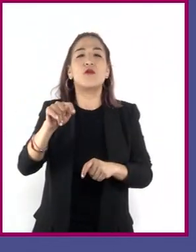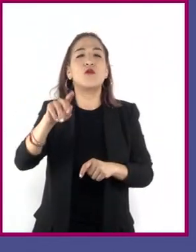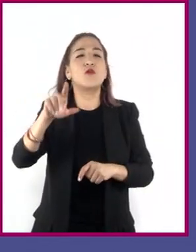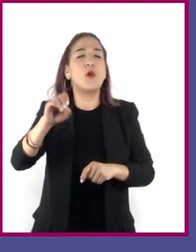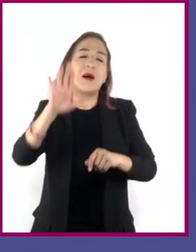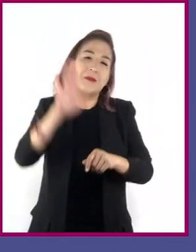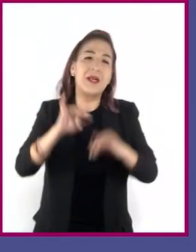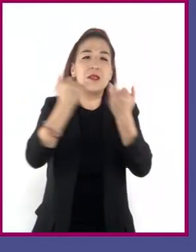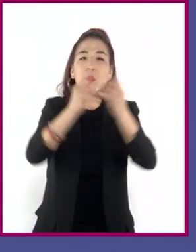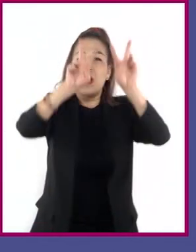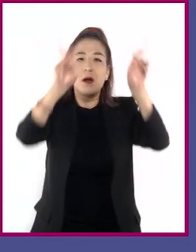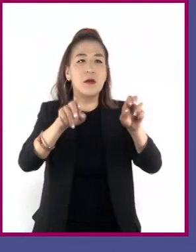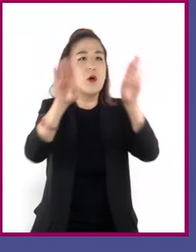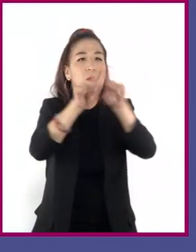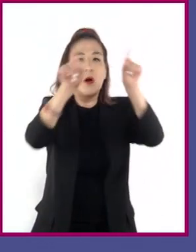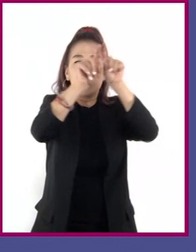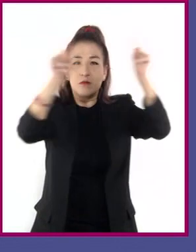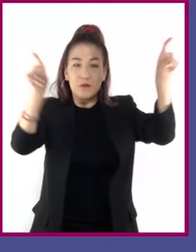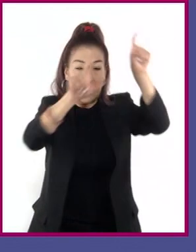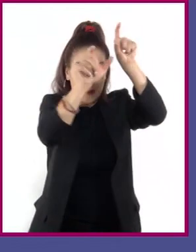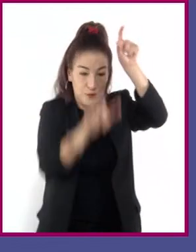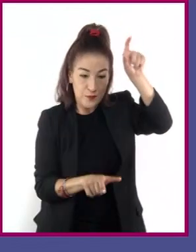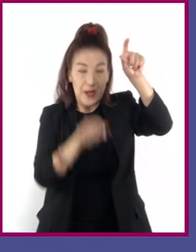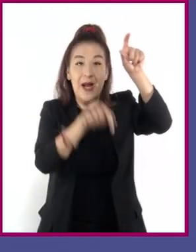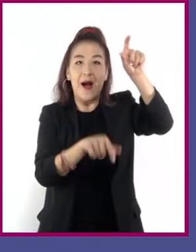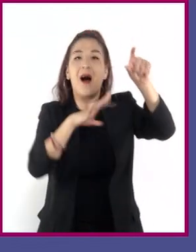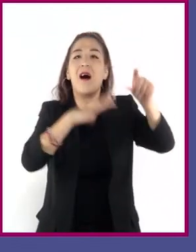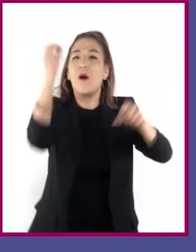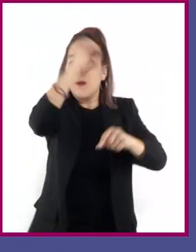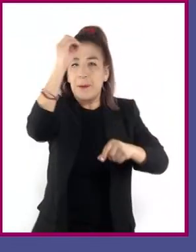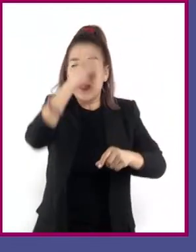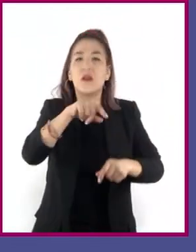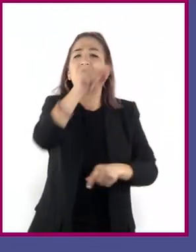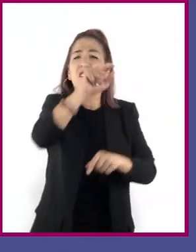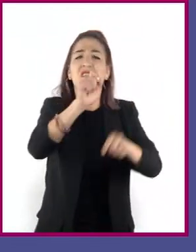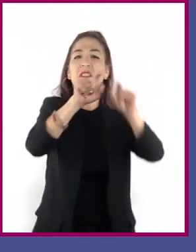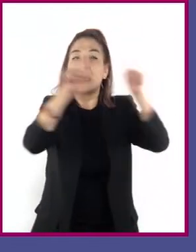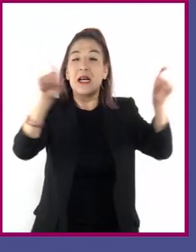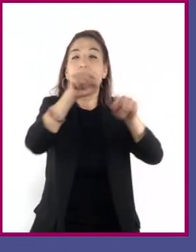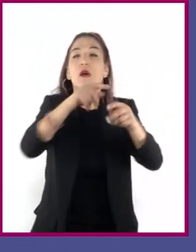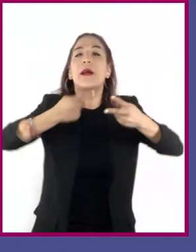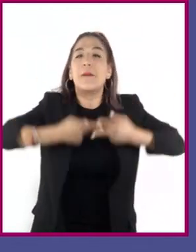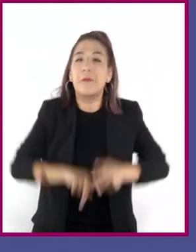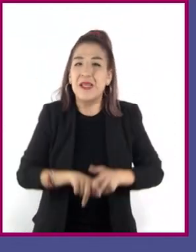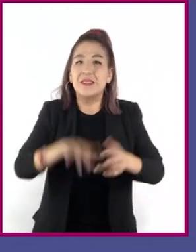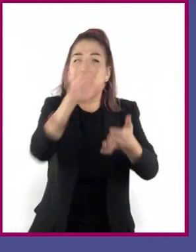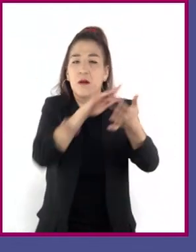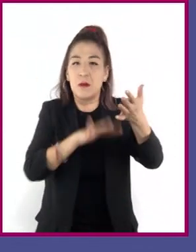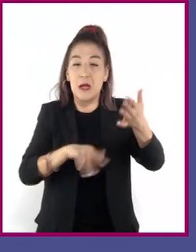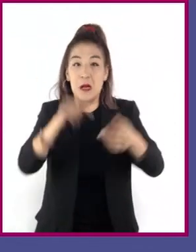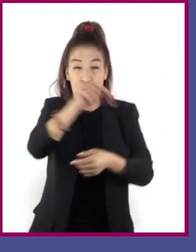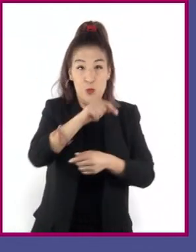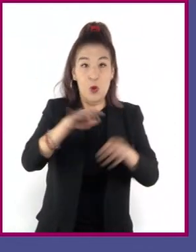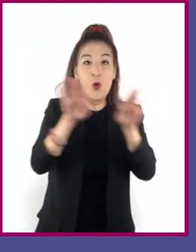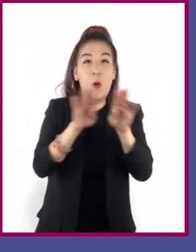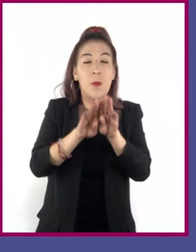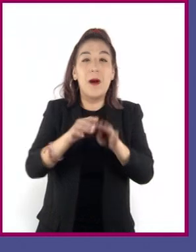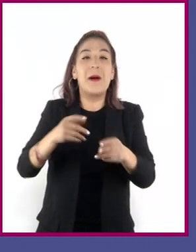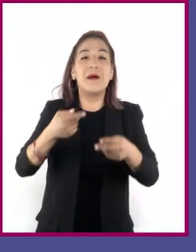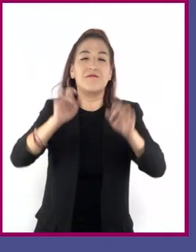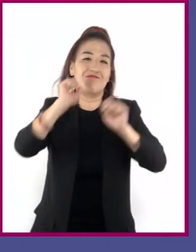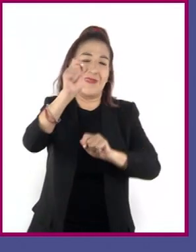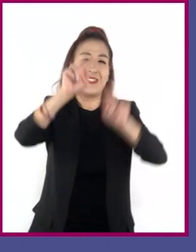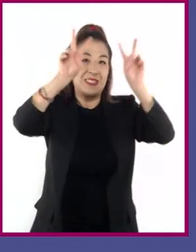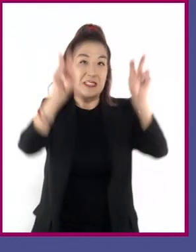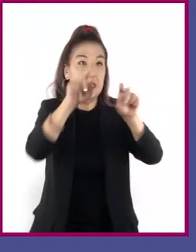este es la parte principal del texto porque porque al final de cuentas es el gancho si una cabeza es muy buena va a er